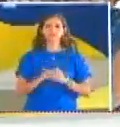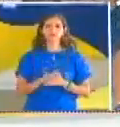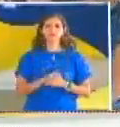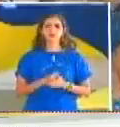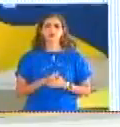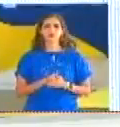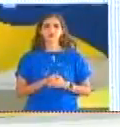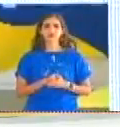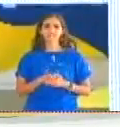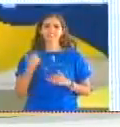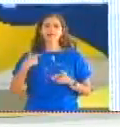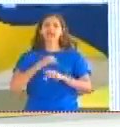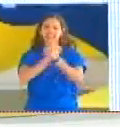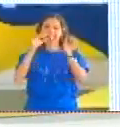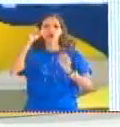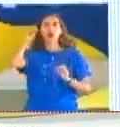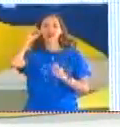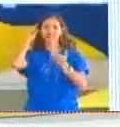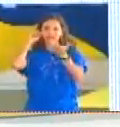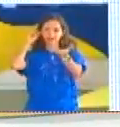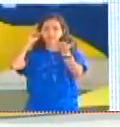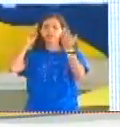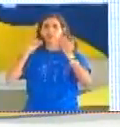Tenemos que tenerlo claro, Aníbal.